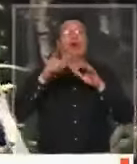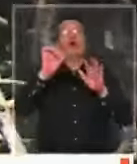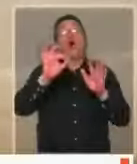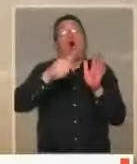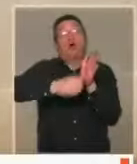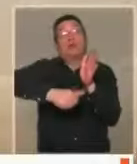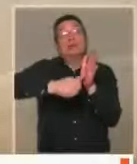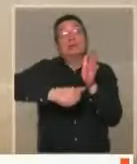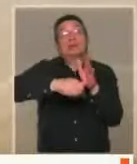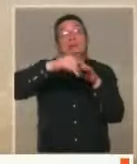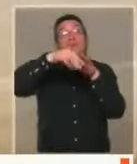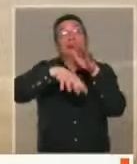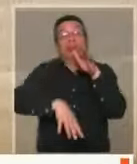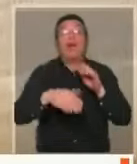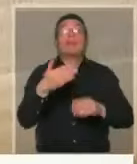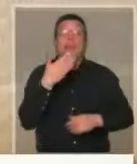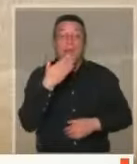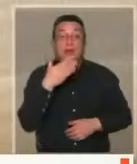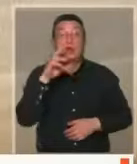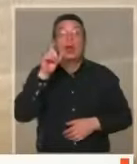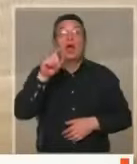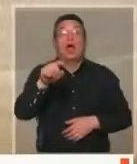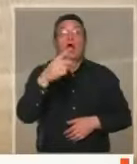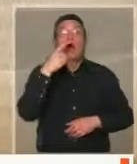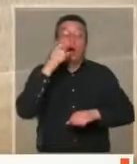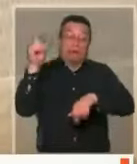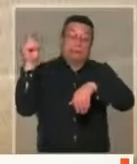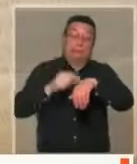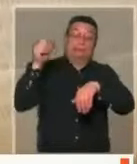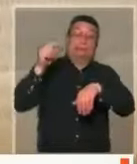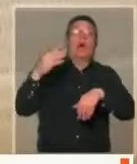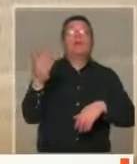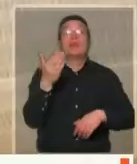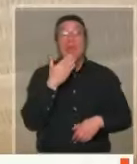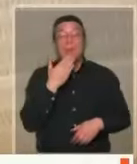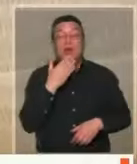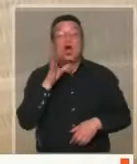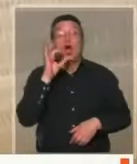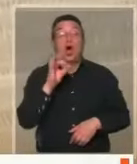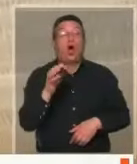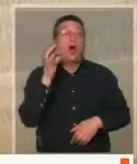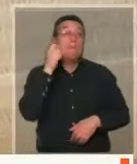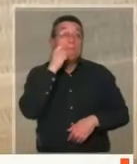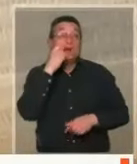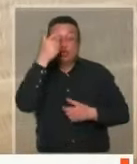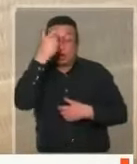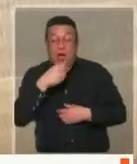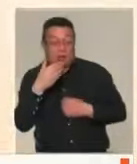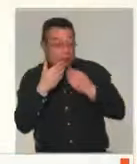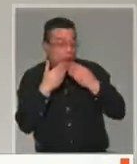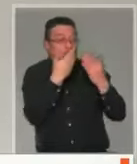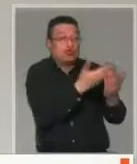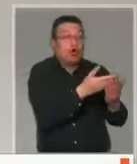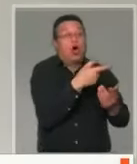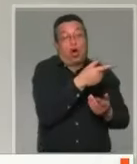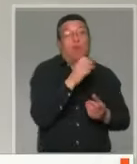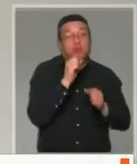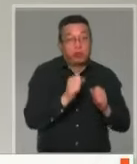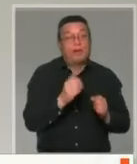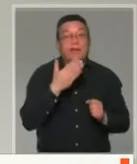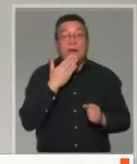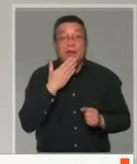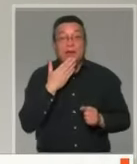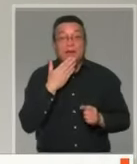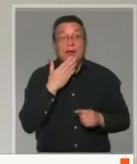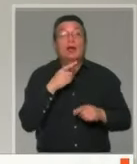aves infectadas, también por el picotazo de una de ellas o de una persona a otra mediante secreciones. Se encarga de producir